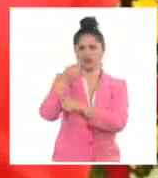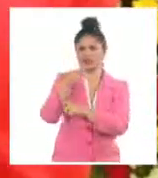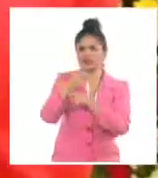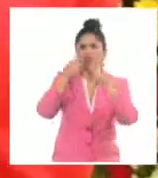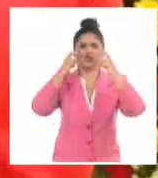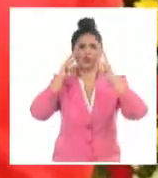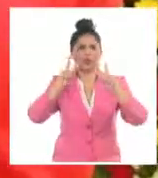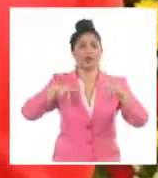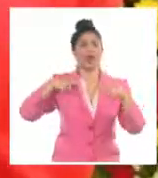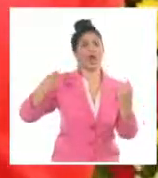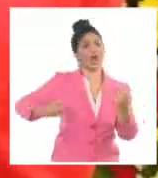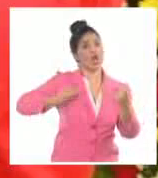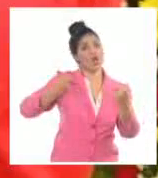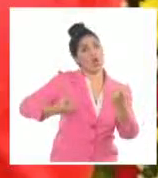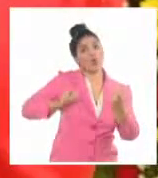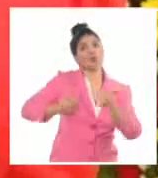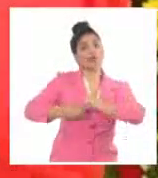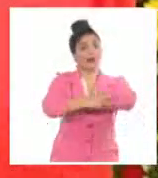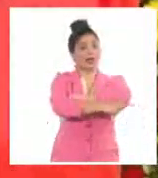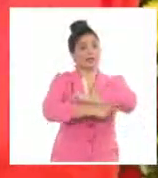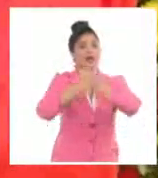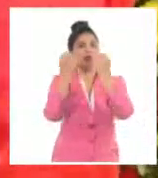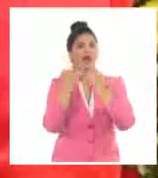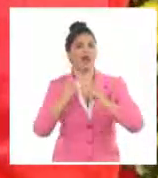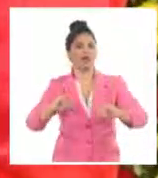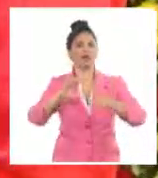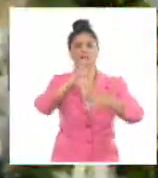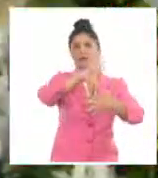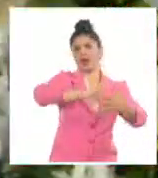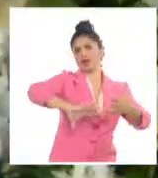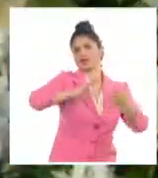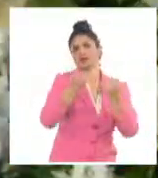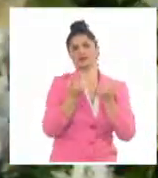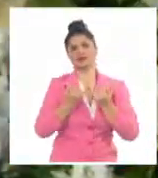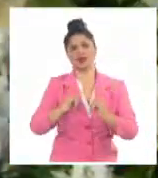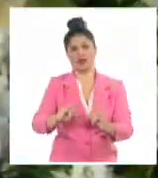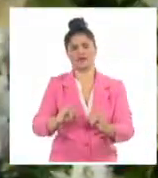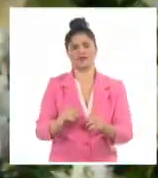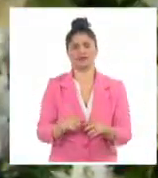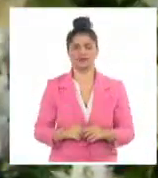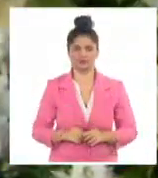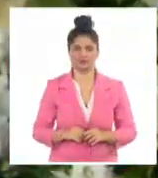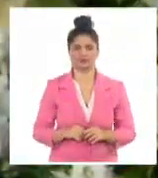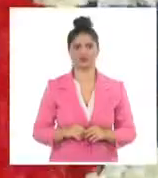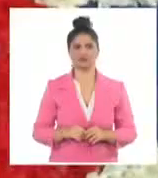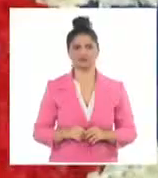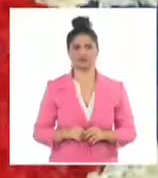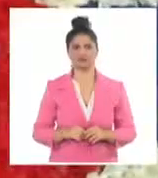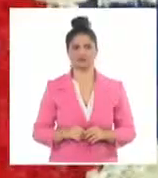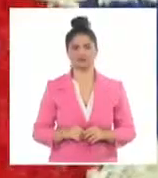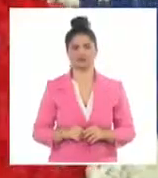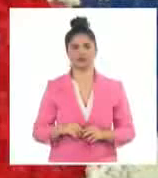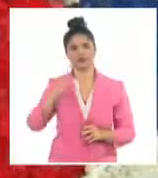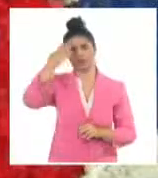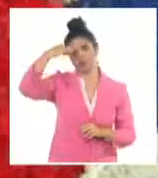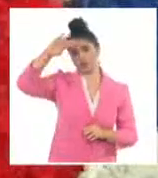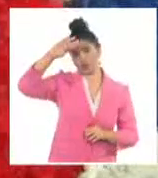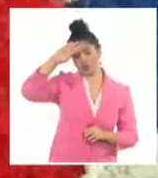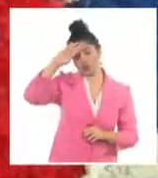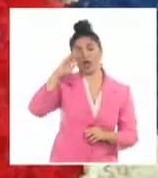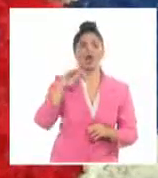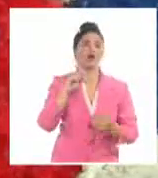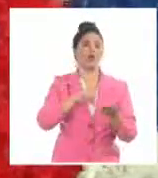la alquimia del amor revolucionario la fórmula perfecta. Un partido revolucionario, un